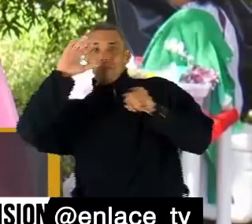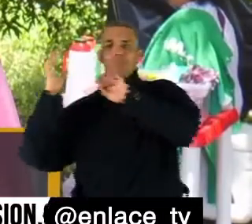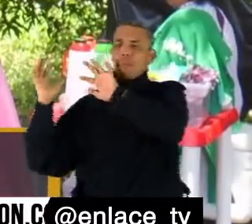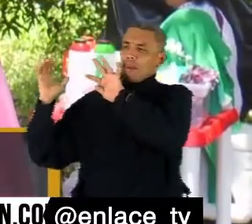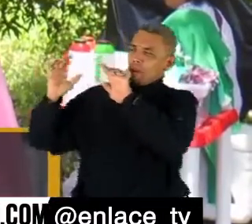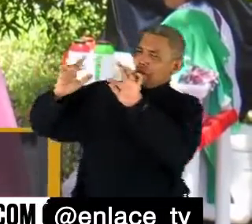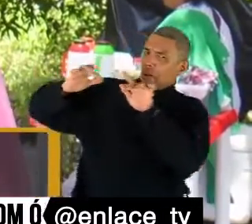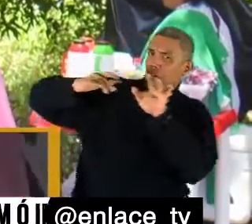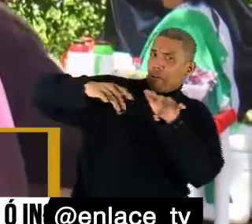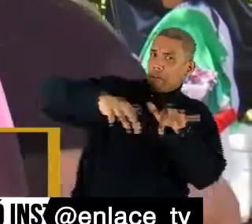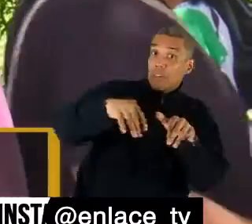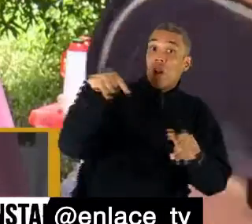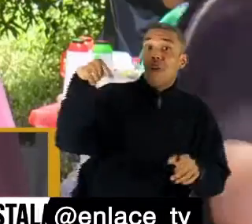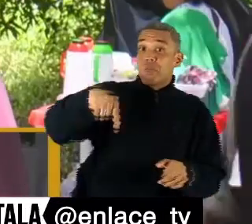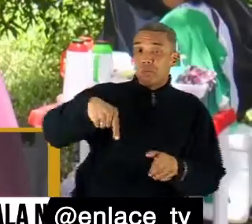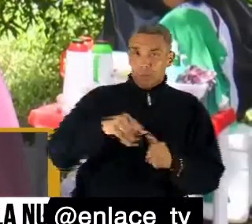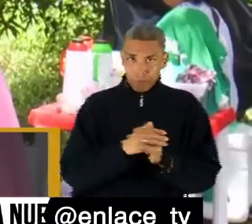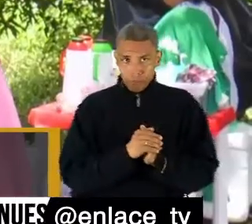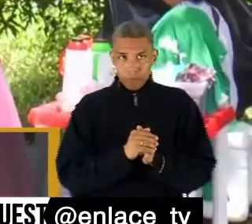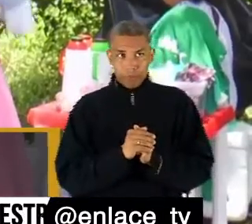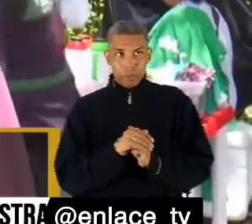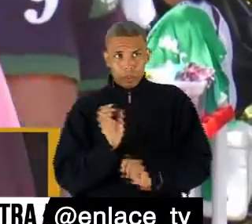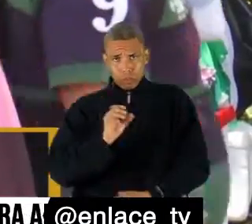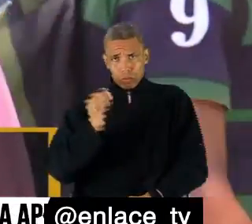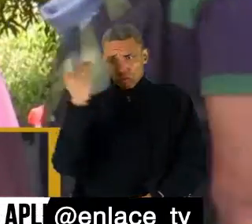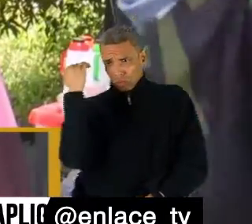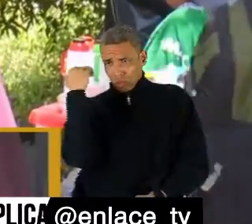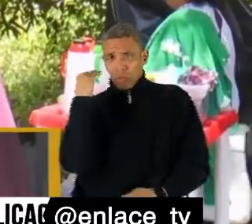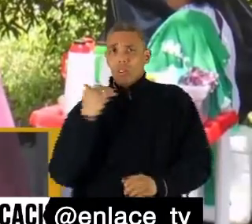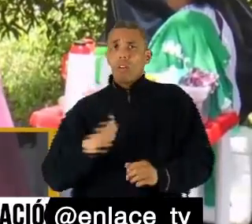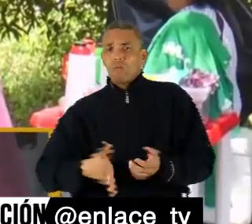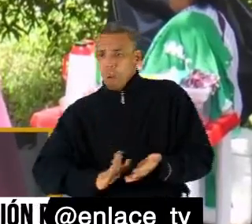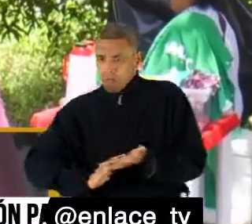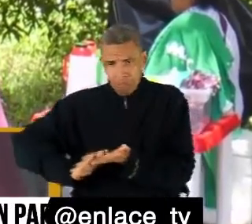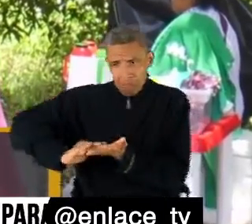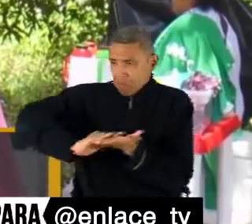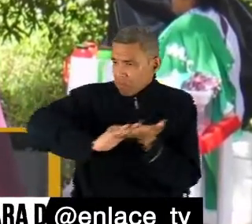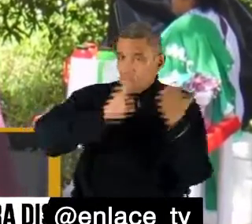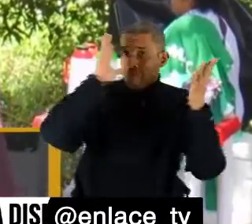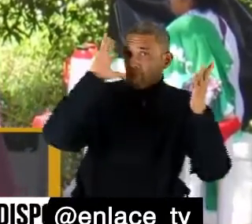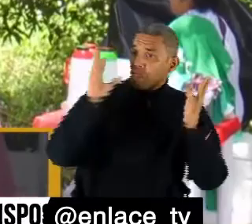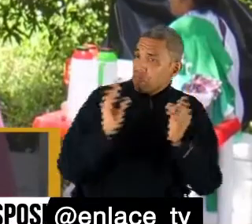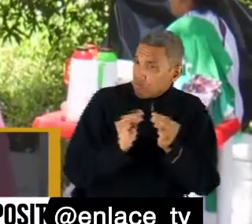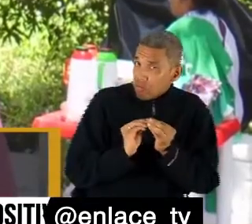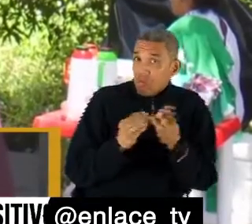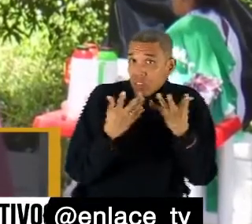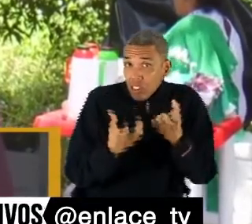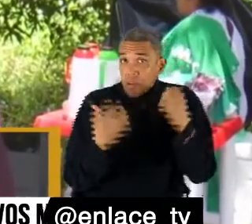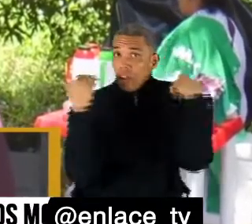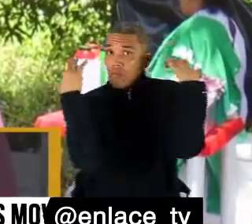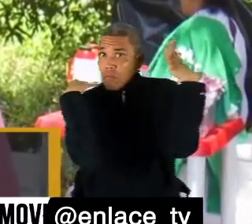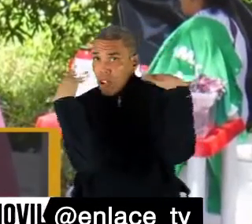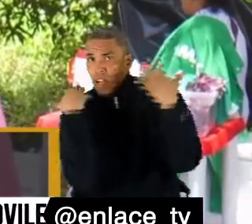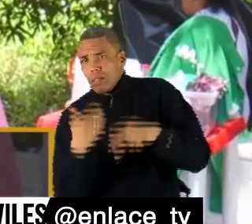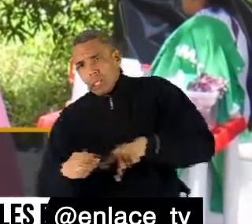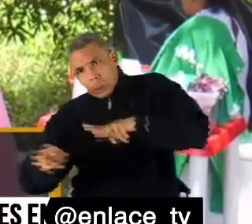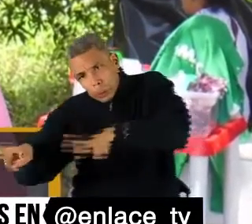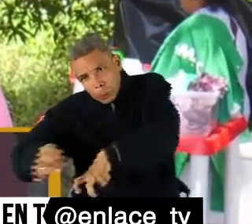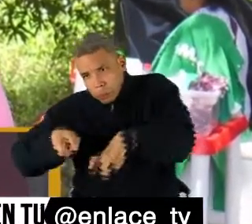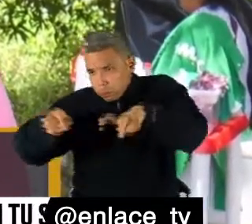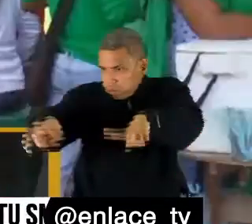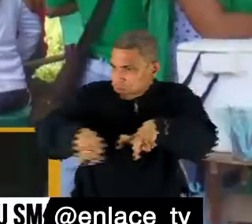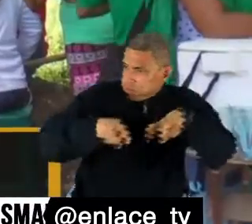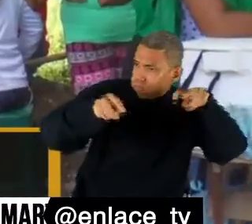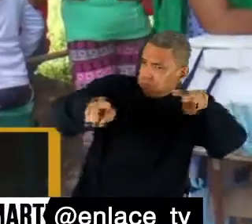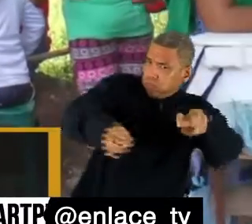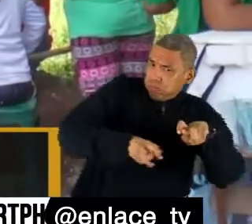un tema de negociación para el mejoramiento y las posibilidades de nosotros seguir en el campo. Mientras estamos hablando en una mesa, nos está